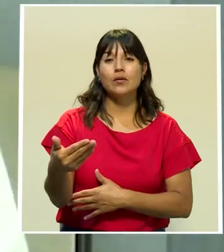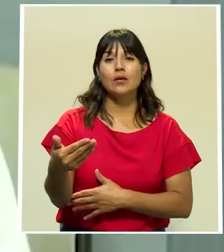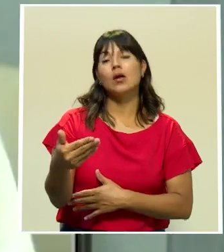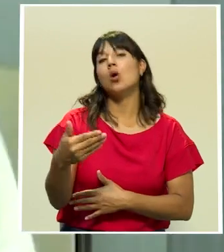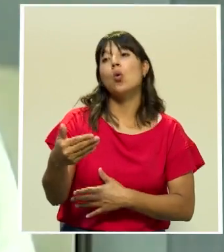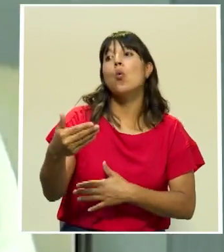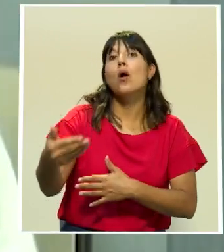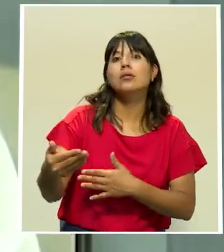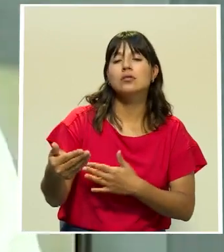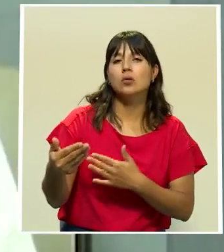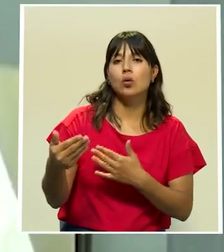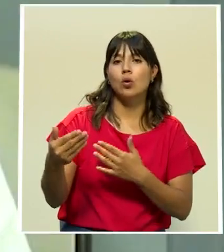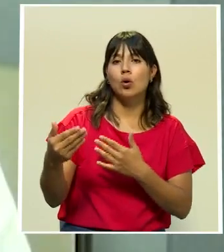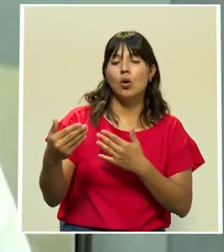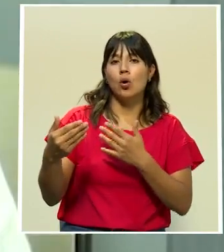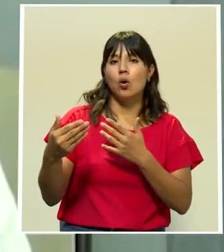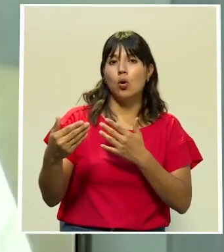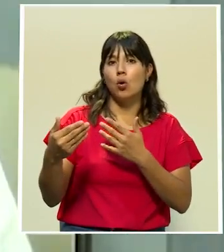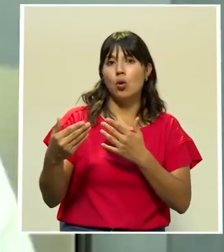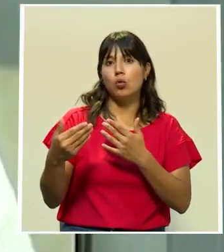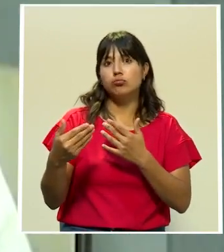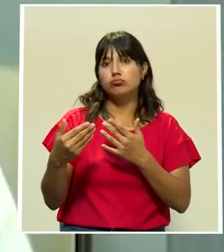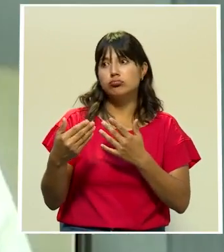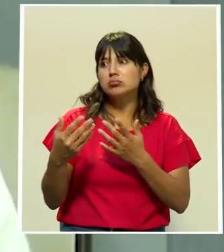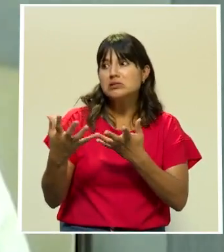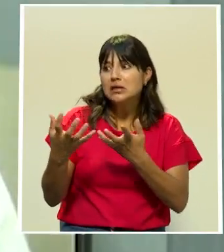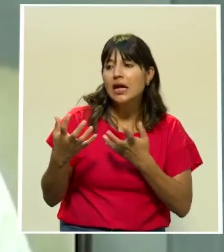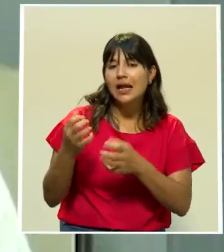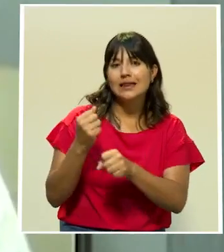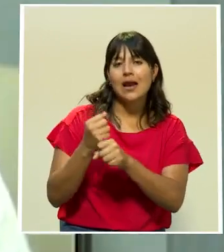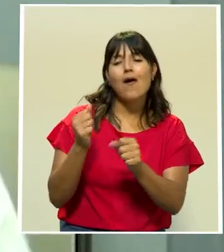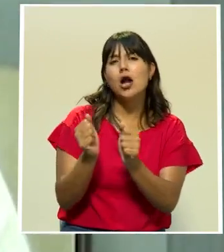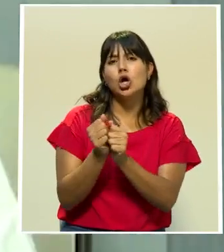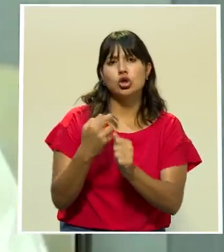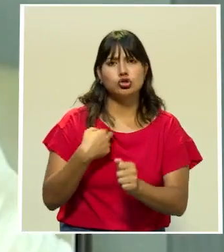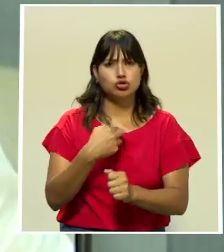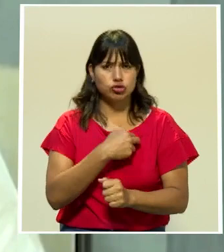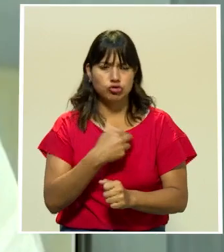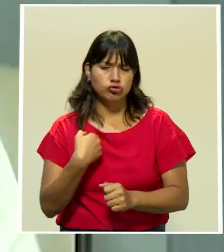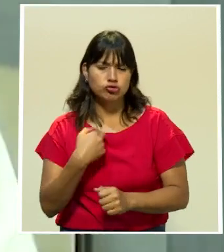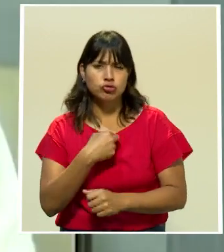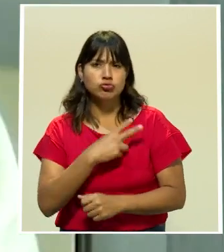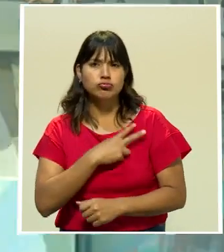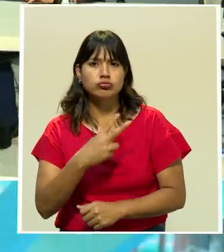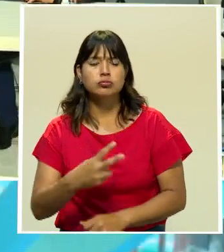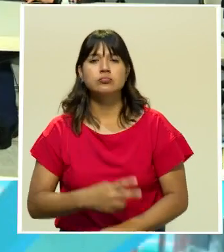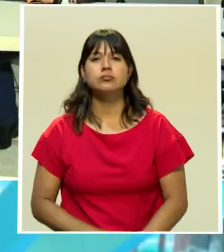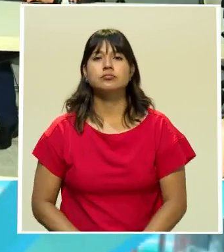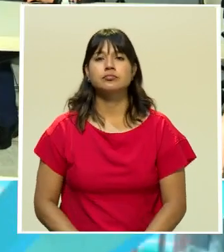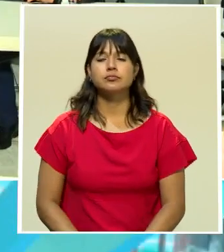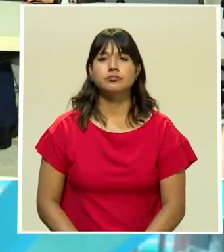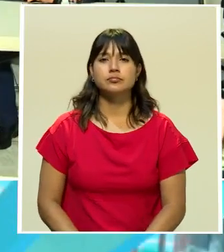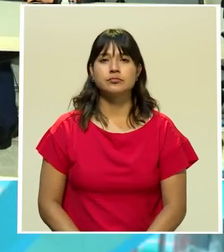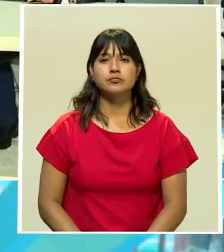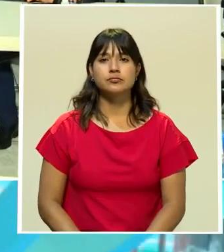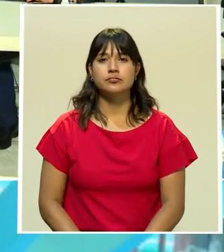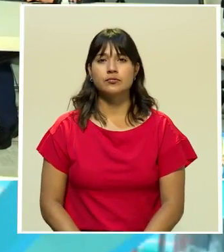respondido nuestro acercamiento para trabajar en conjunto, nosotros vamos a tener la disposición de hacerlo.